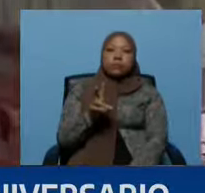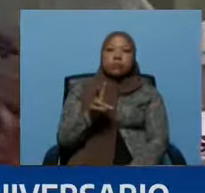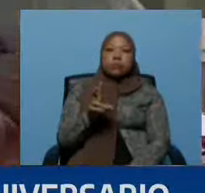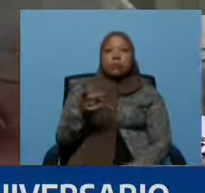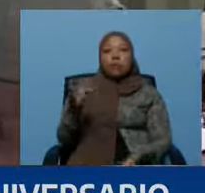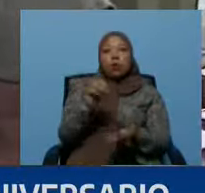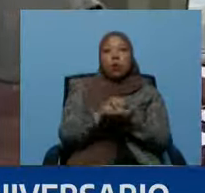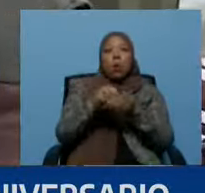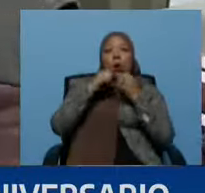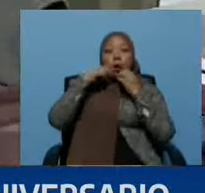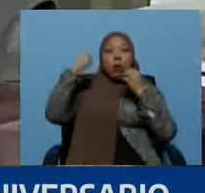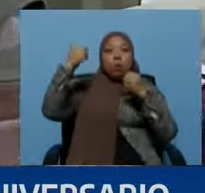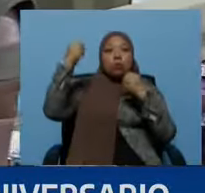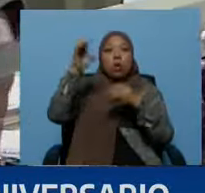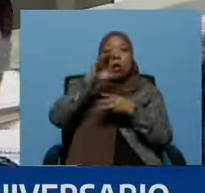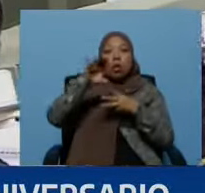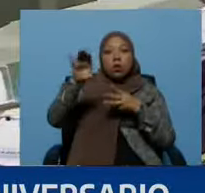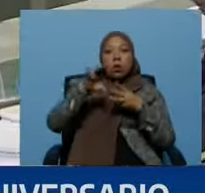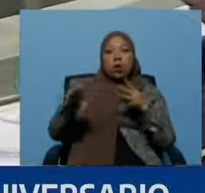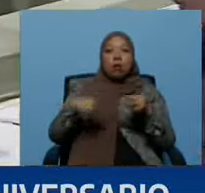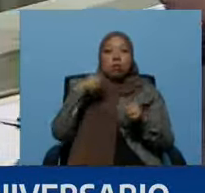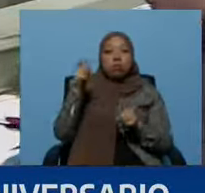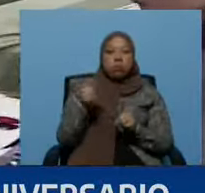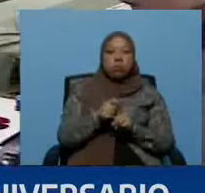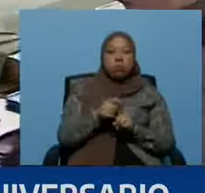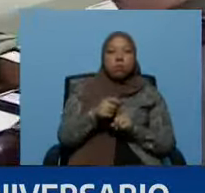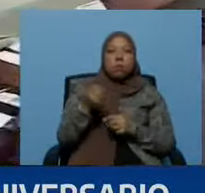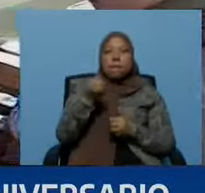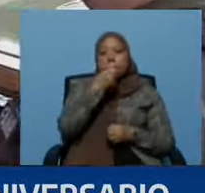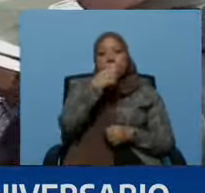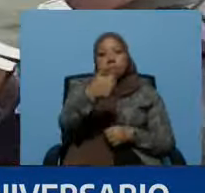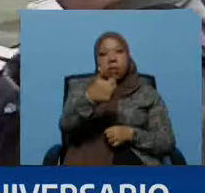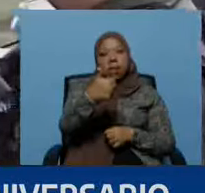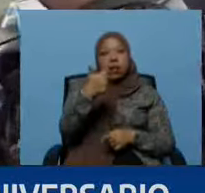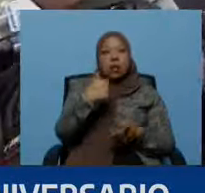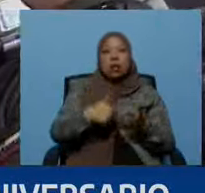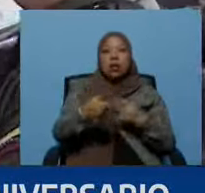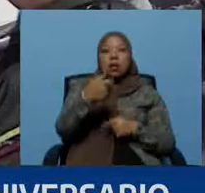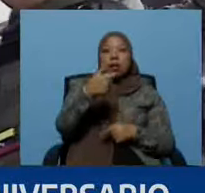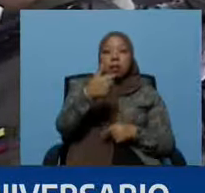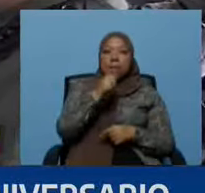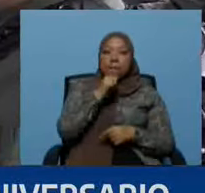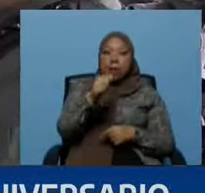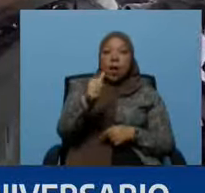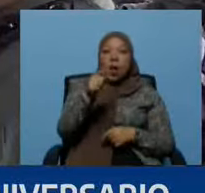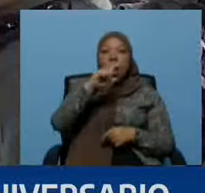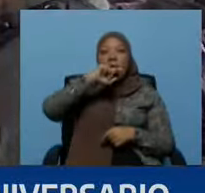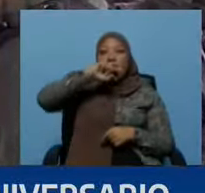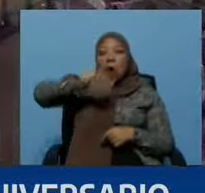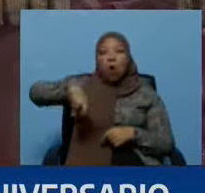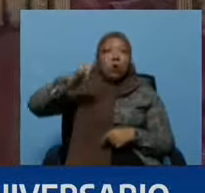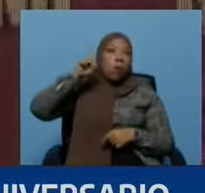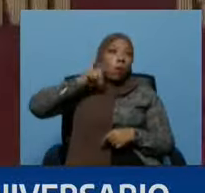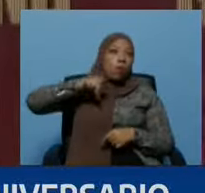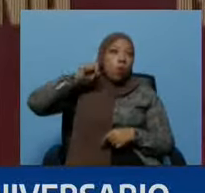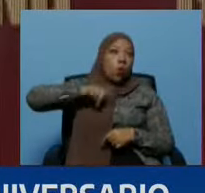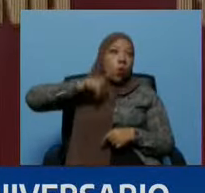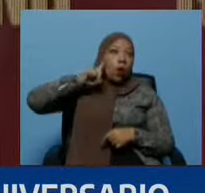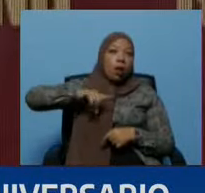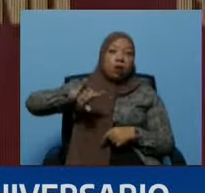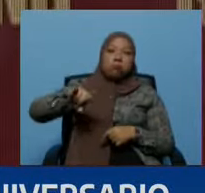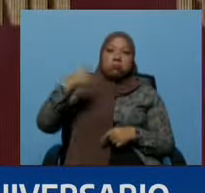Es una lucha de carácter espiritual entre el bien y el mal, entre el odio, la mentira, el